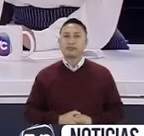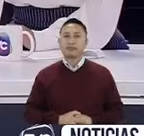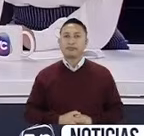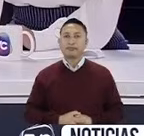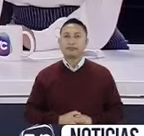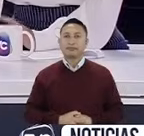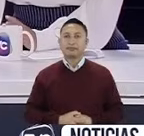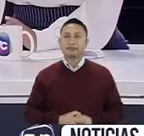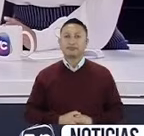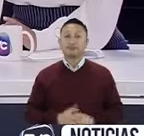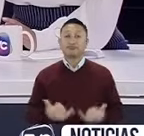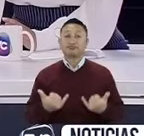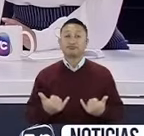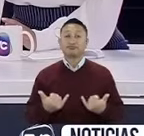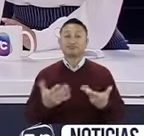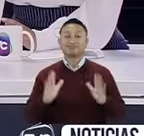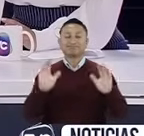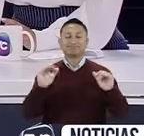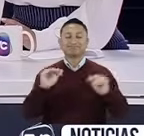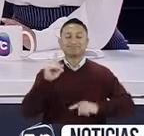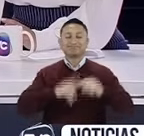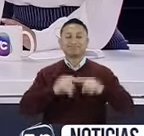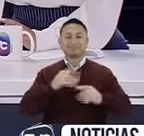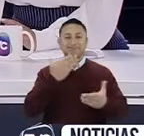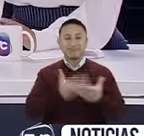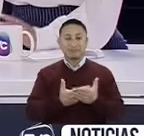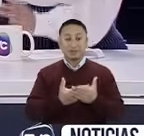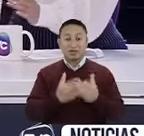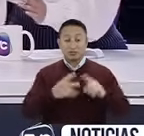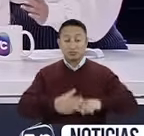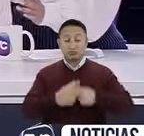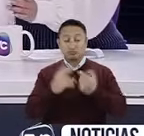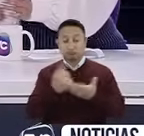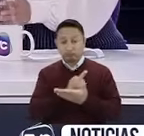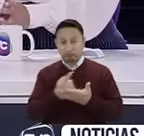Con esto nos despedimos, amigos, que tengan un buen inicio